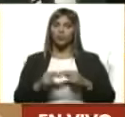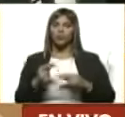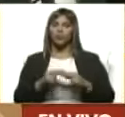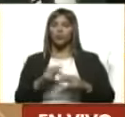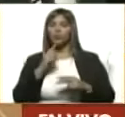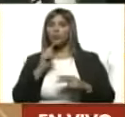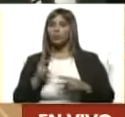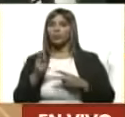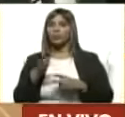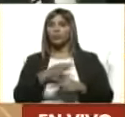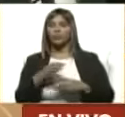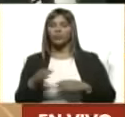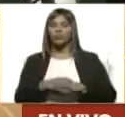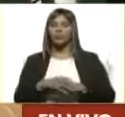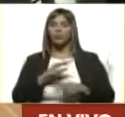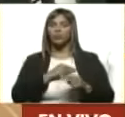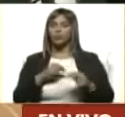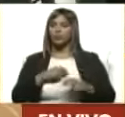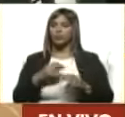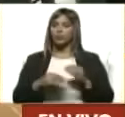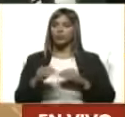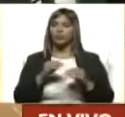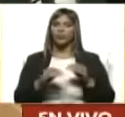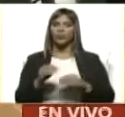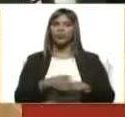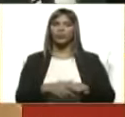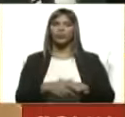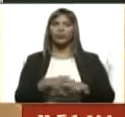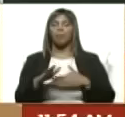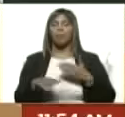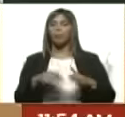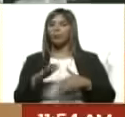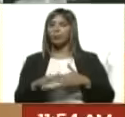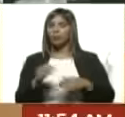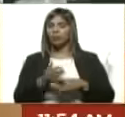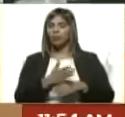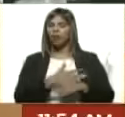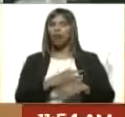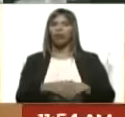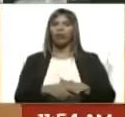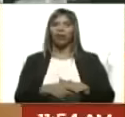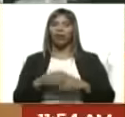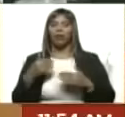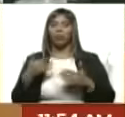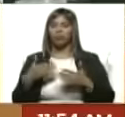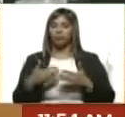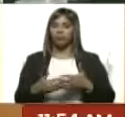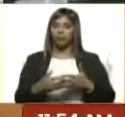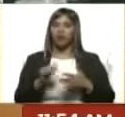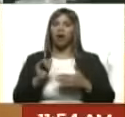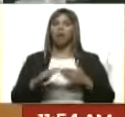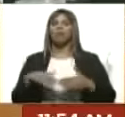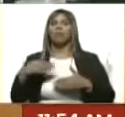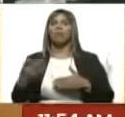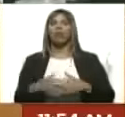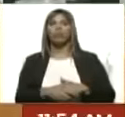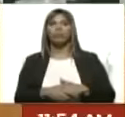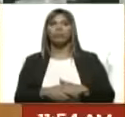una victoria perfecta que la estamos construyendo paso a paso, antes, durante y después.